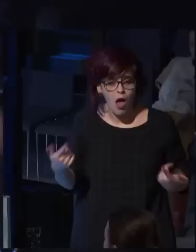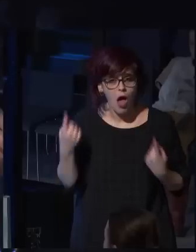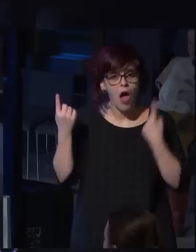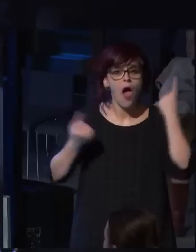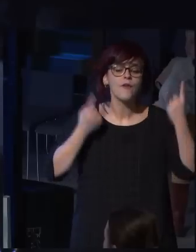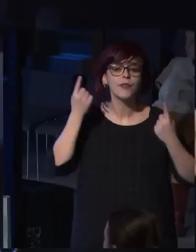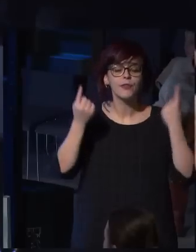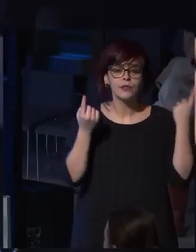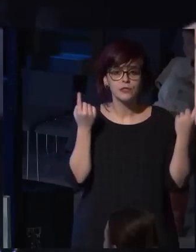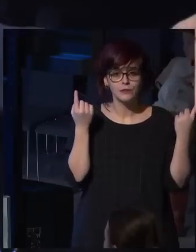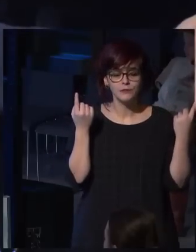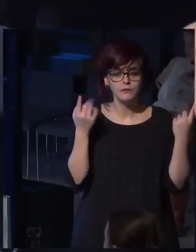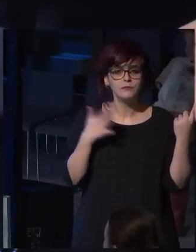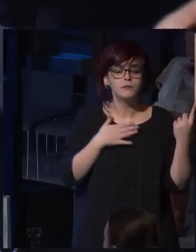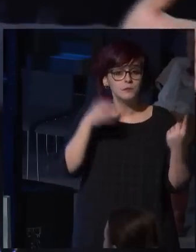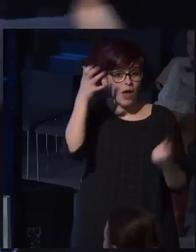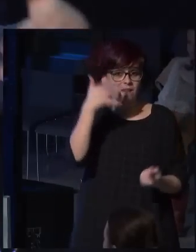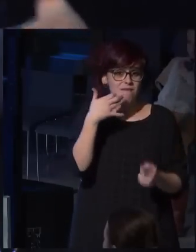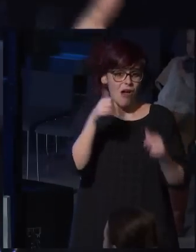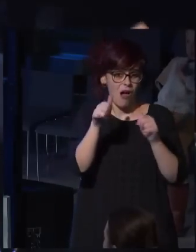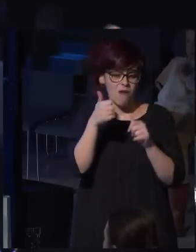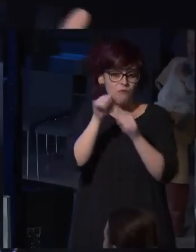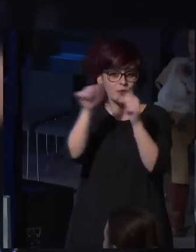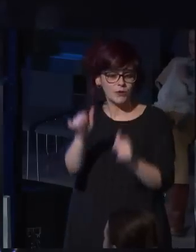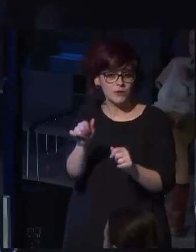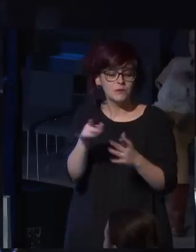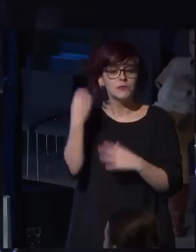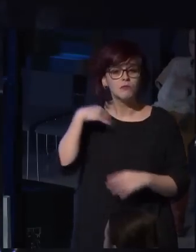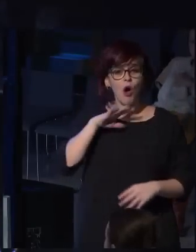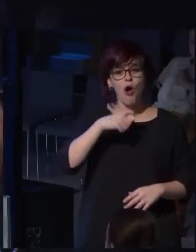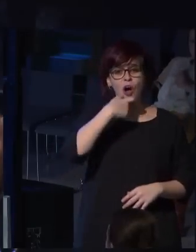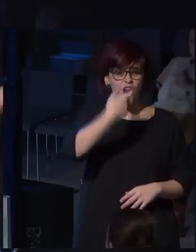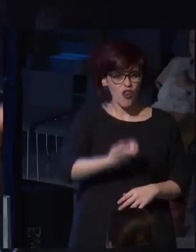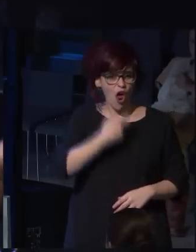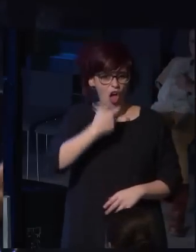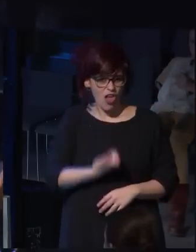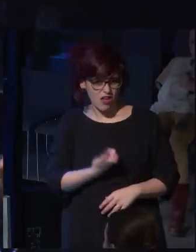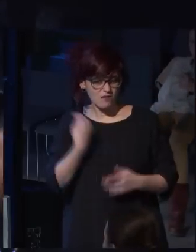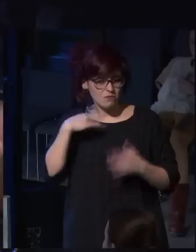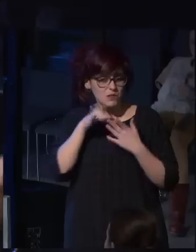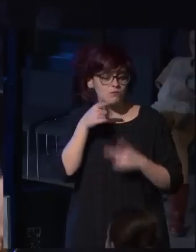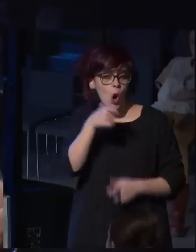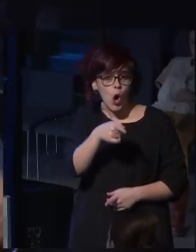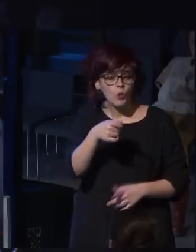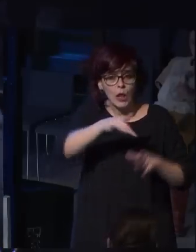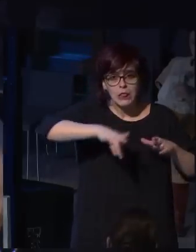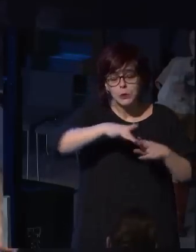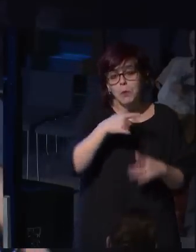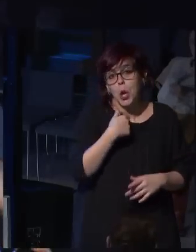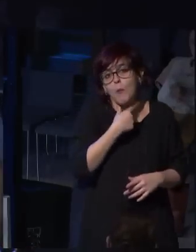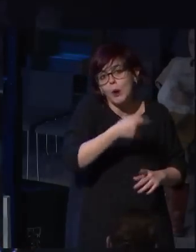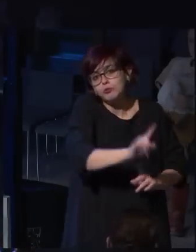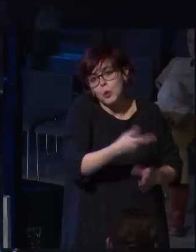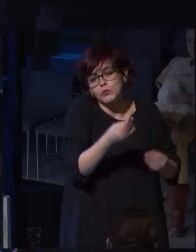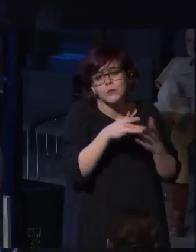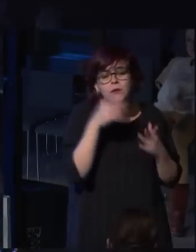veces, yo creo que el ejemplo más claro está, por ejemplo, el disco de los Rolling Stones, que es uno de los que más le gusta a la gente, que a mí no me gusta mucho, pero bueno,